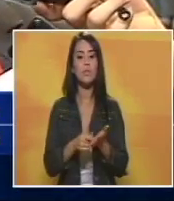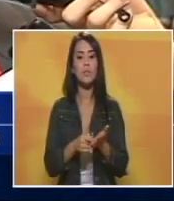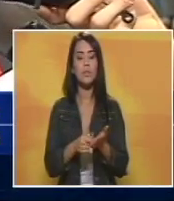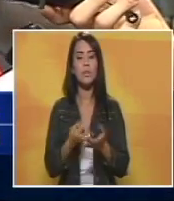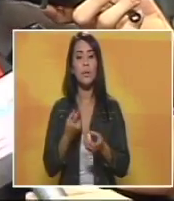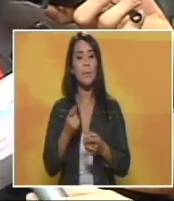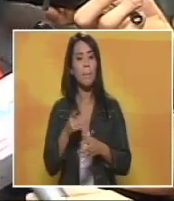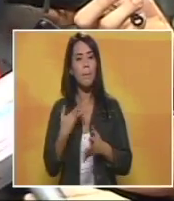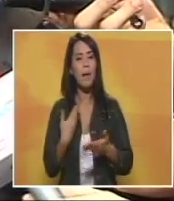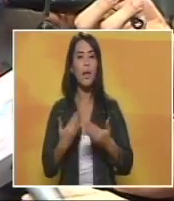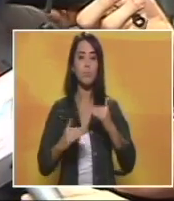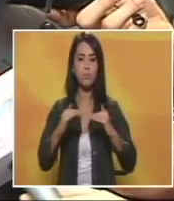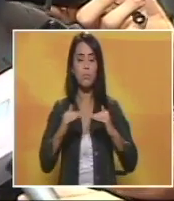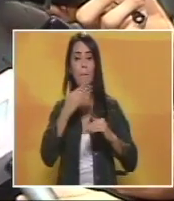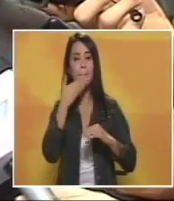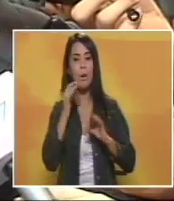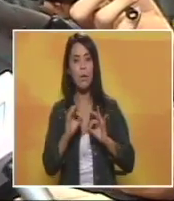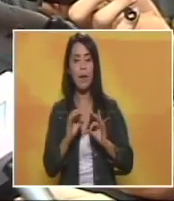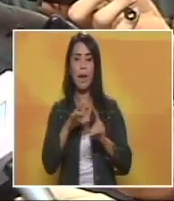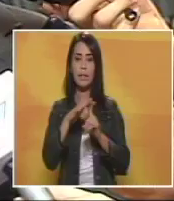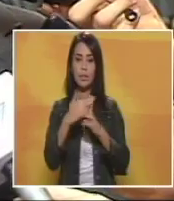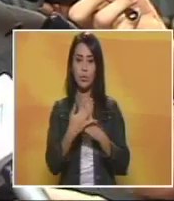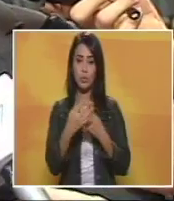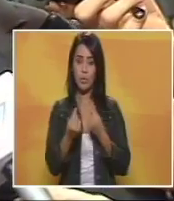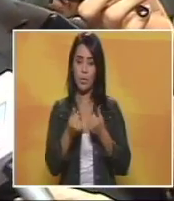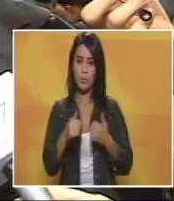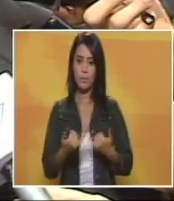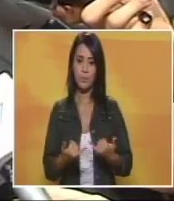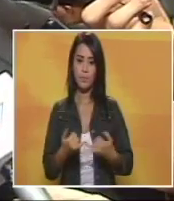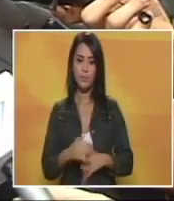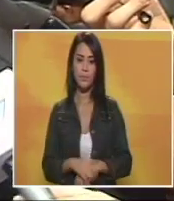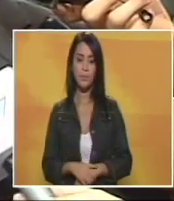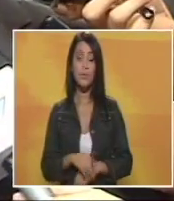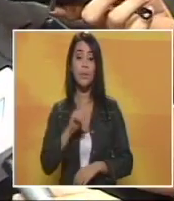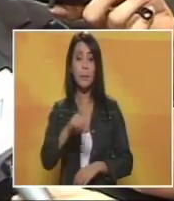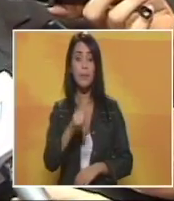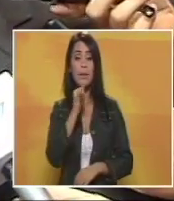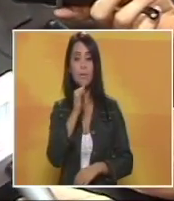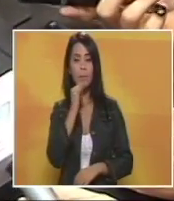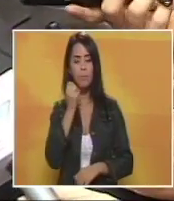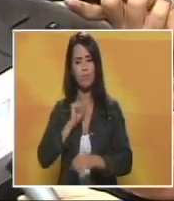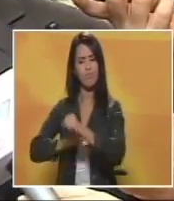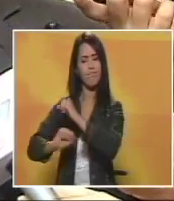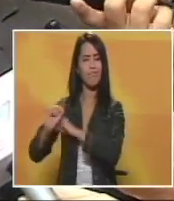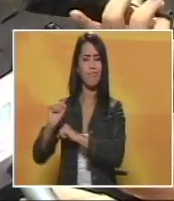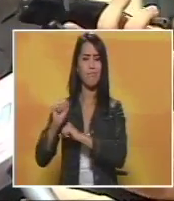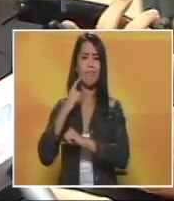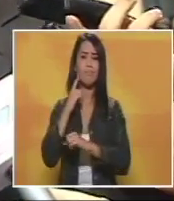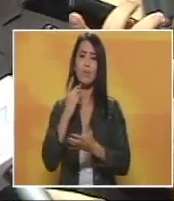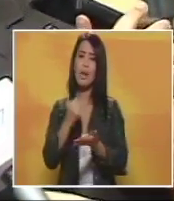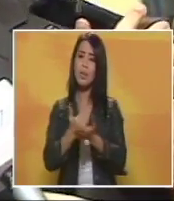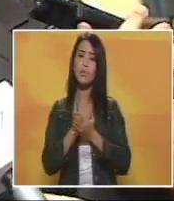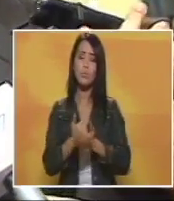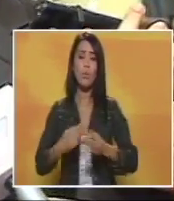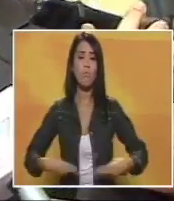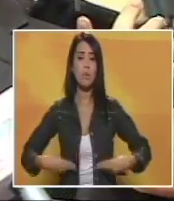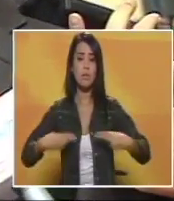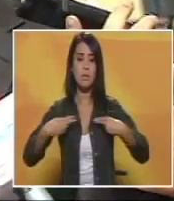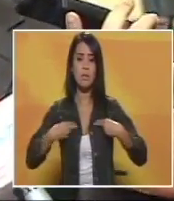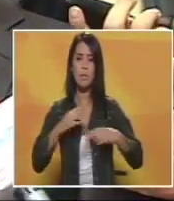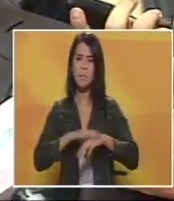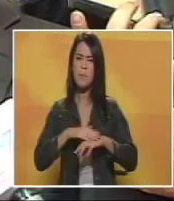agregado podrían equilibrar la situación actual. Por otra parte, el dirigente oficialista reiteró su rechazo a la apertura del canal humanitario